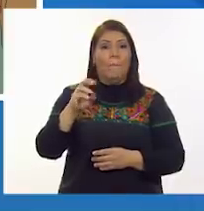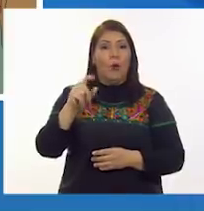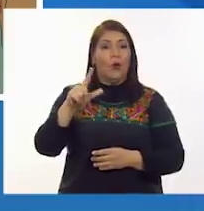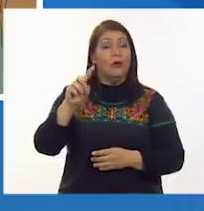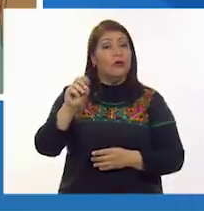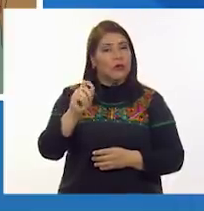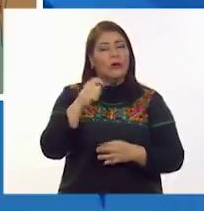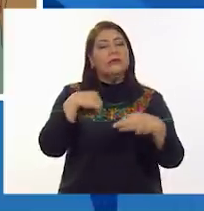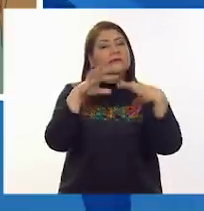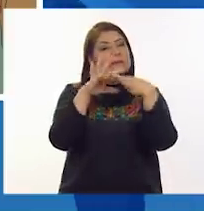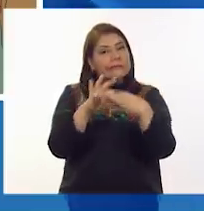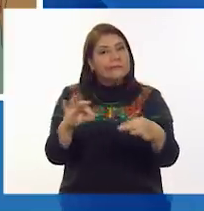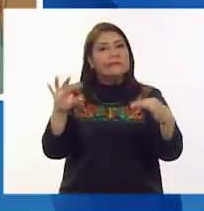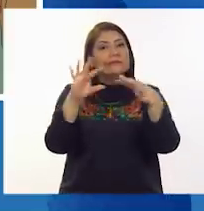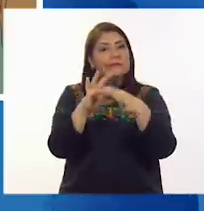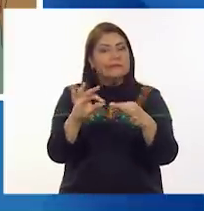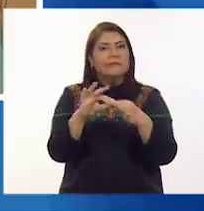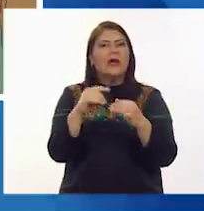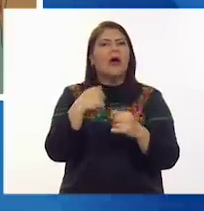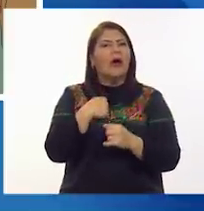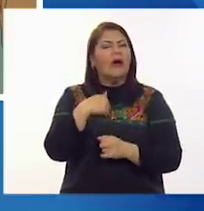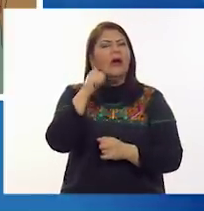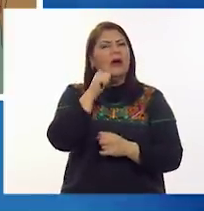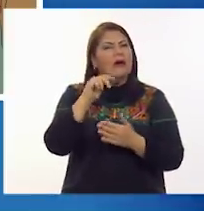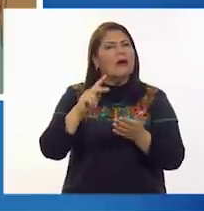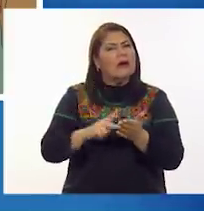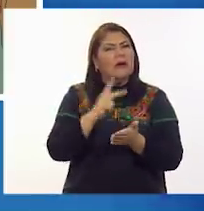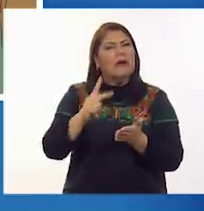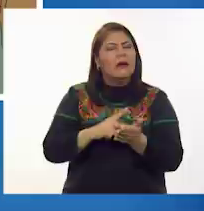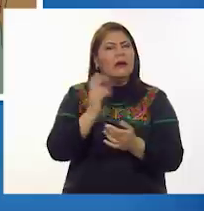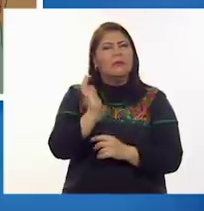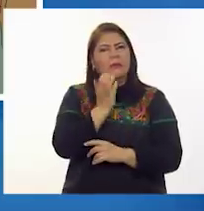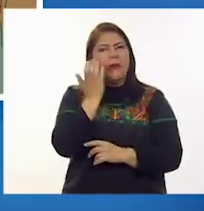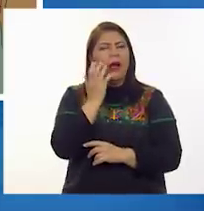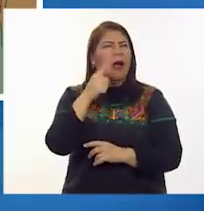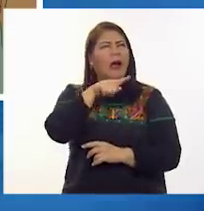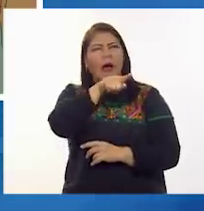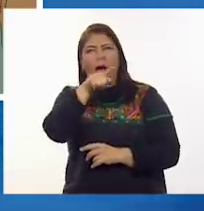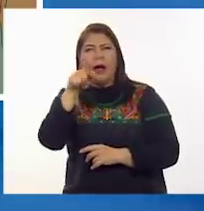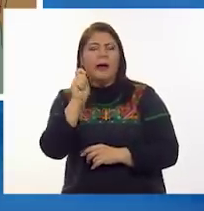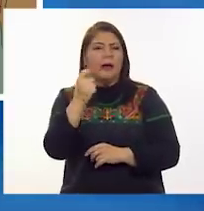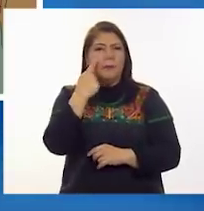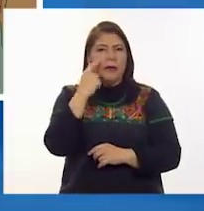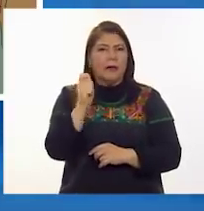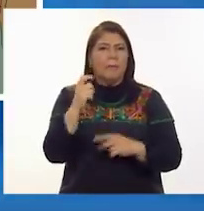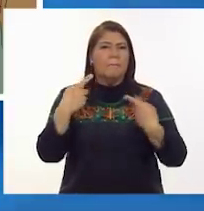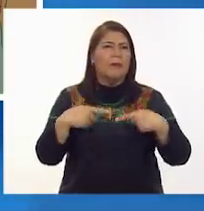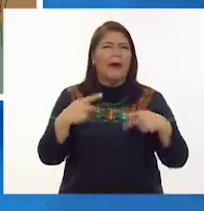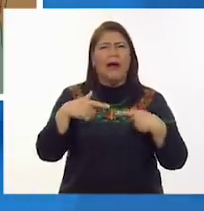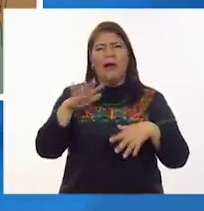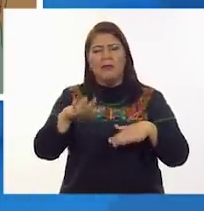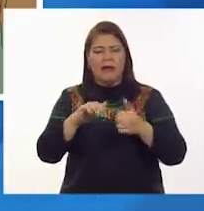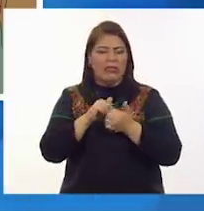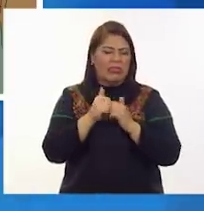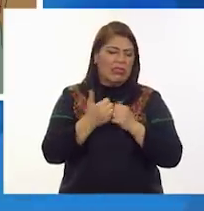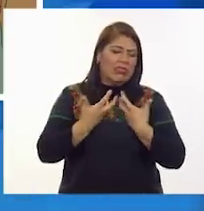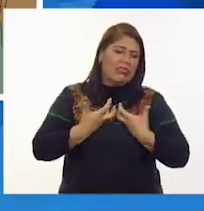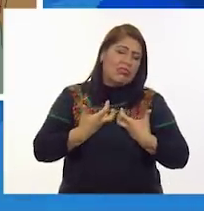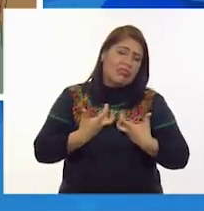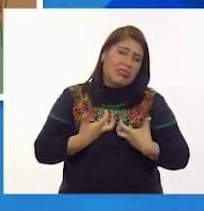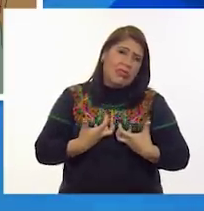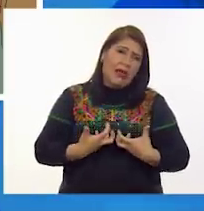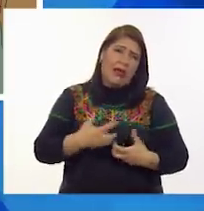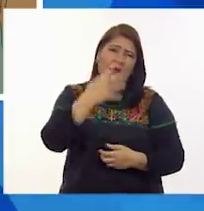que les quiero platicar que pues muy seguido a todas las personas nos pasa que nos sentimos apachurrados,